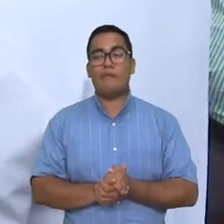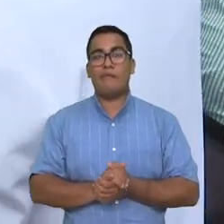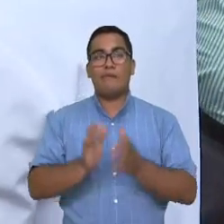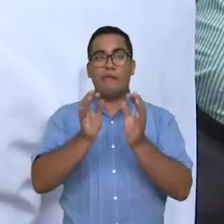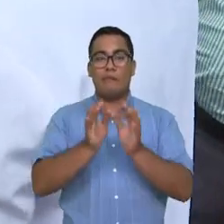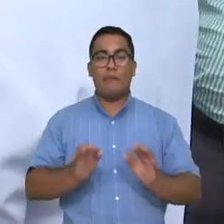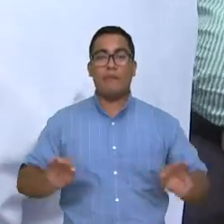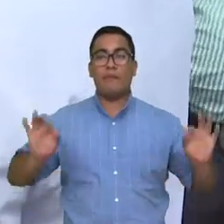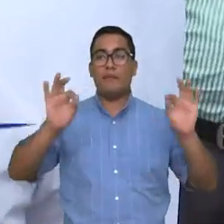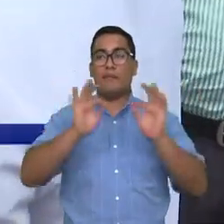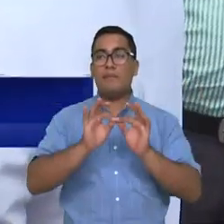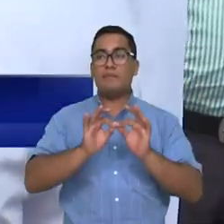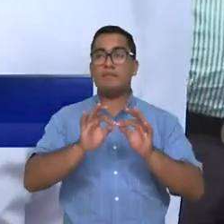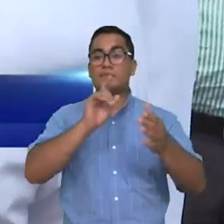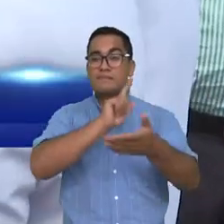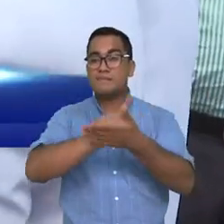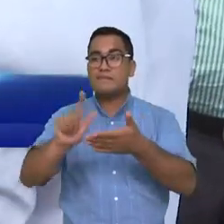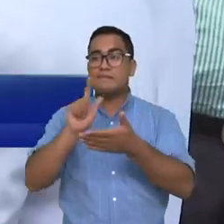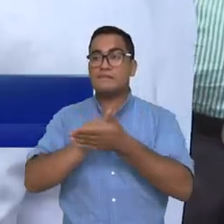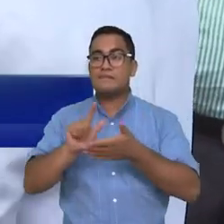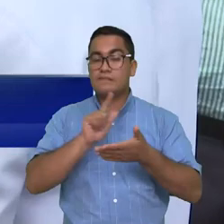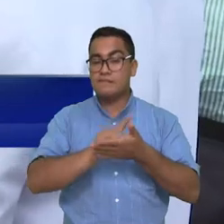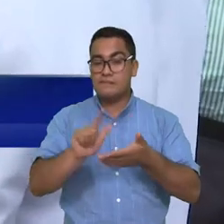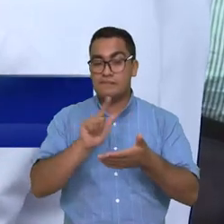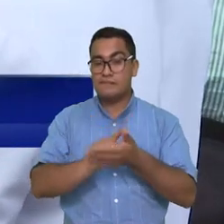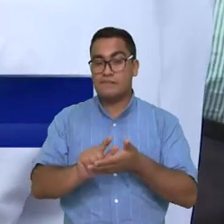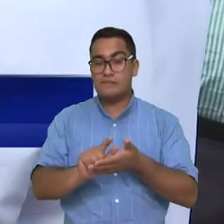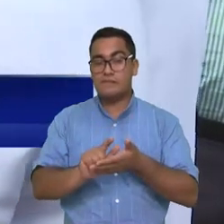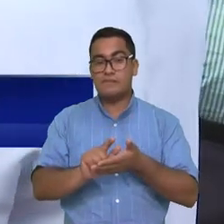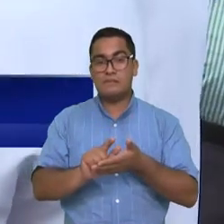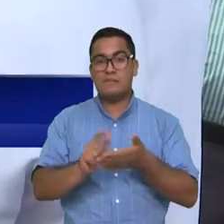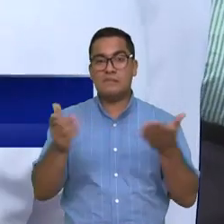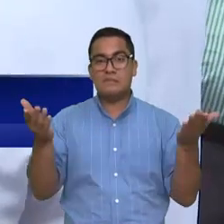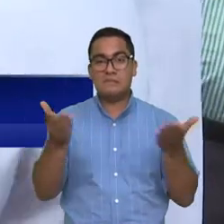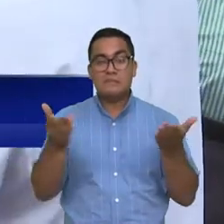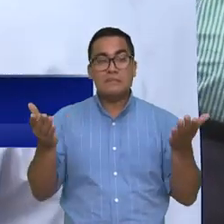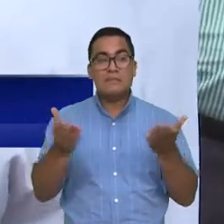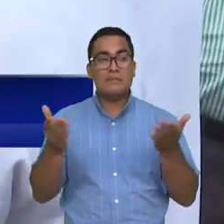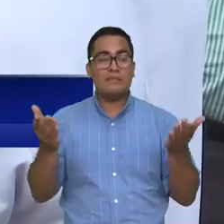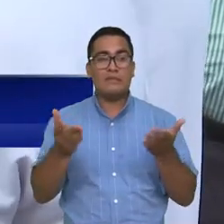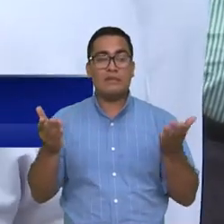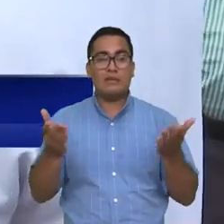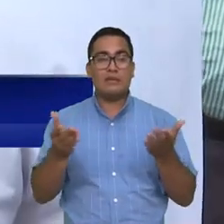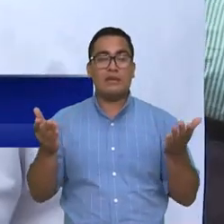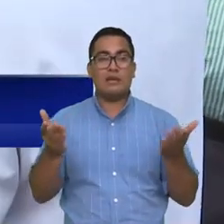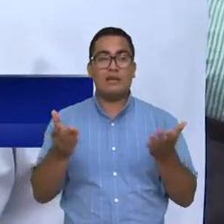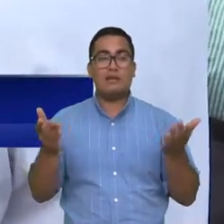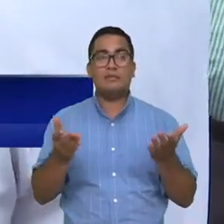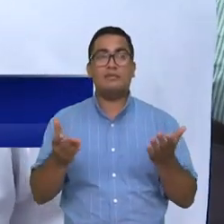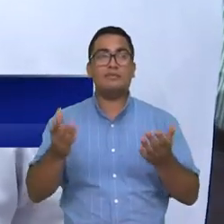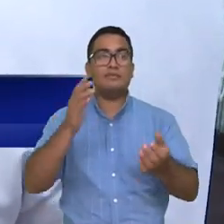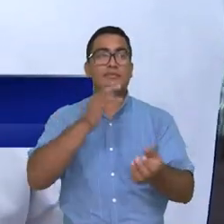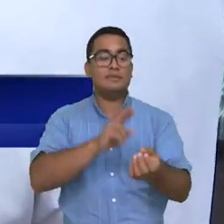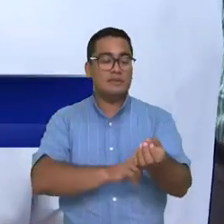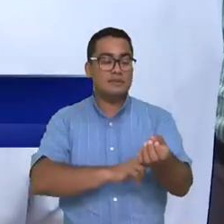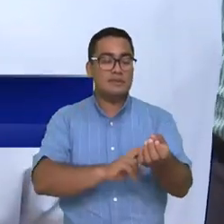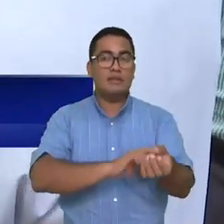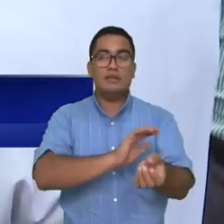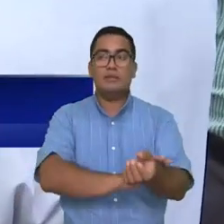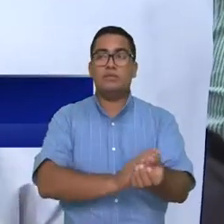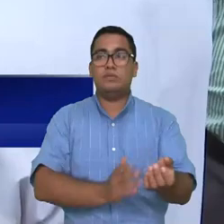que los más afectados son señores con enfermedad crónica como hipertensión, diabética,